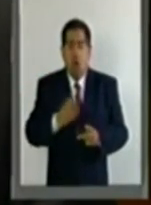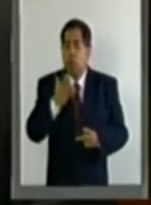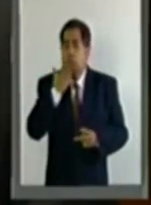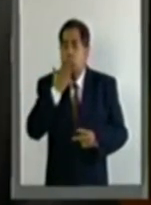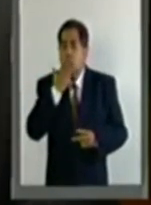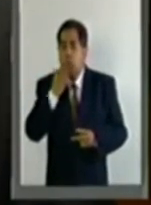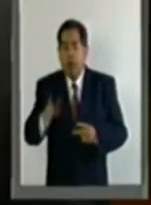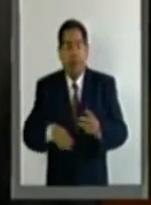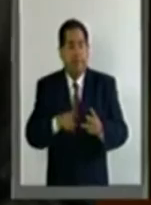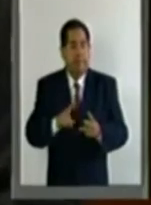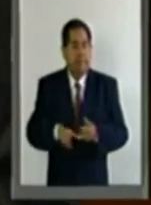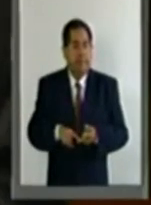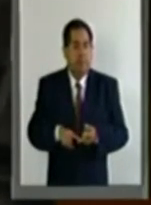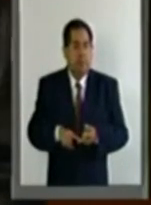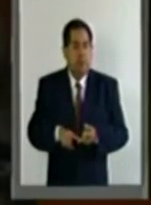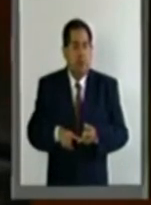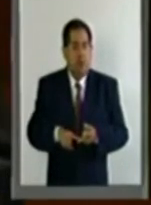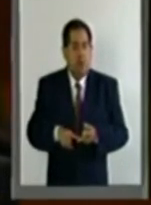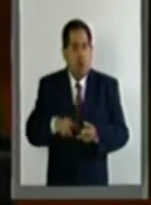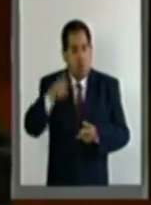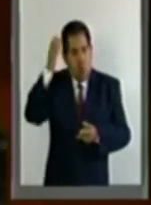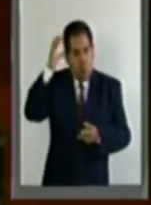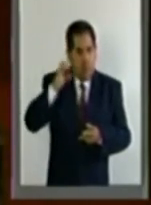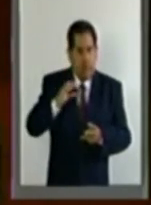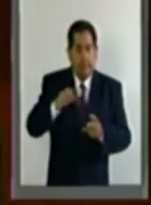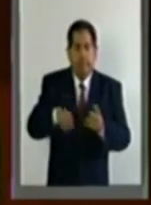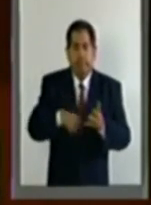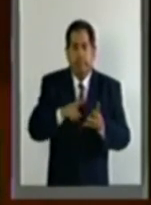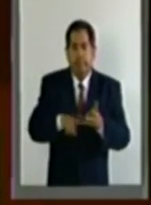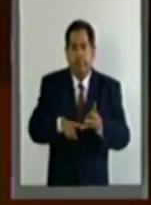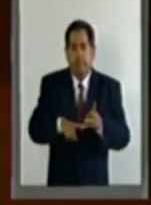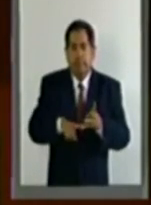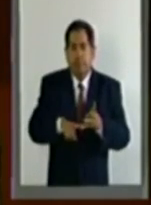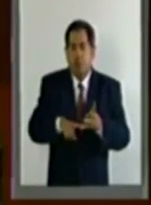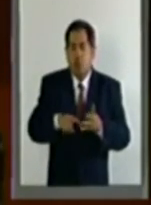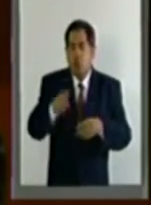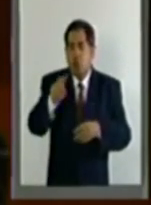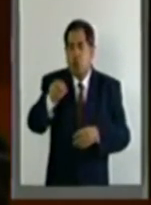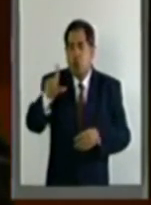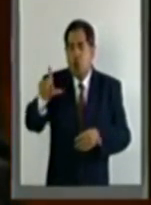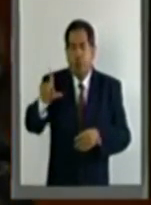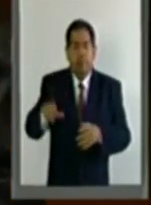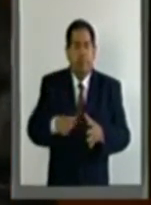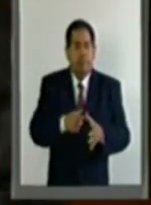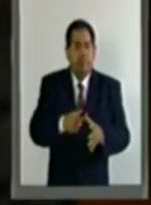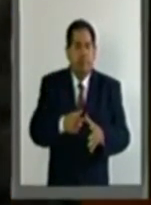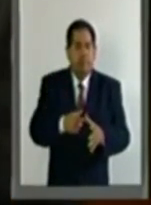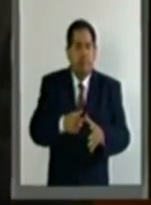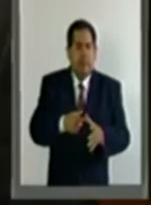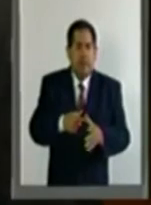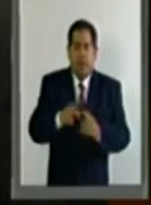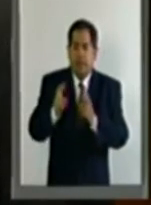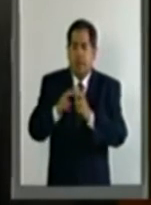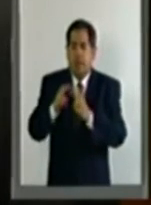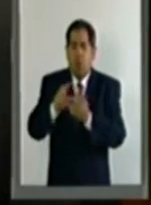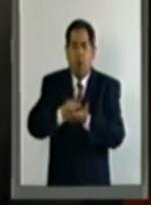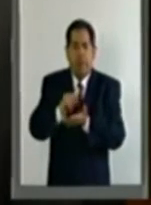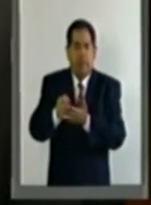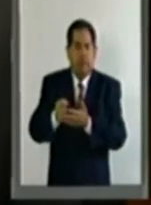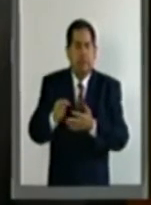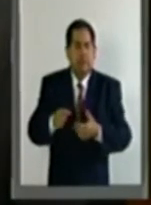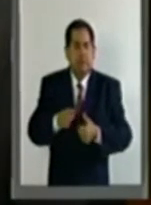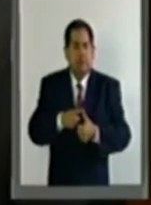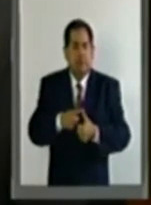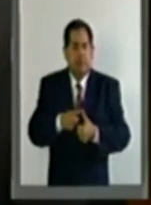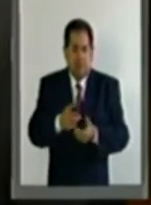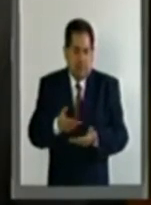Sonora, de Coahuila, de Nuevo León, de Tamaulipas